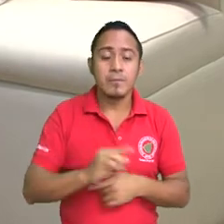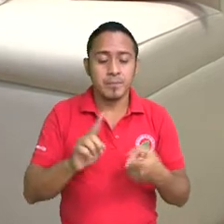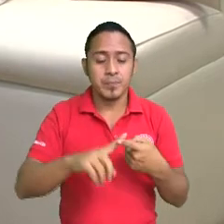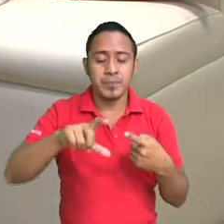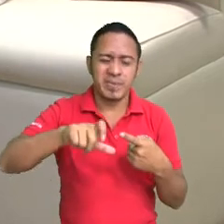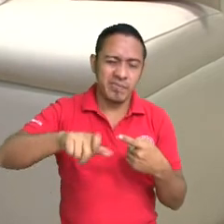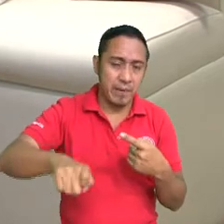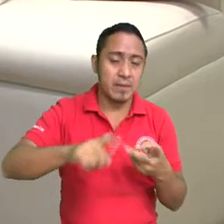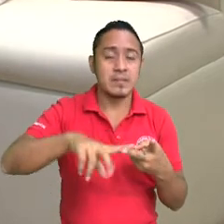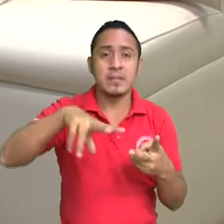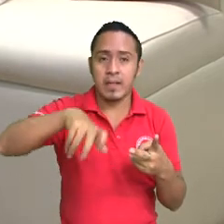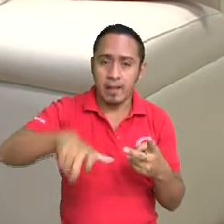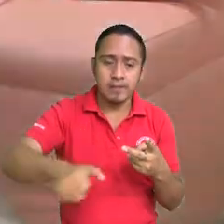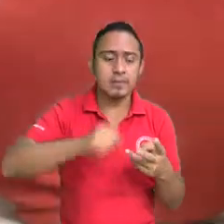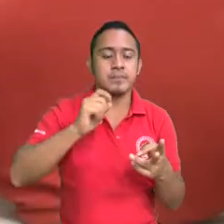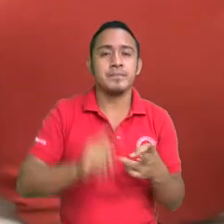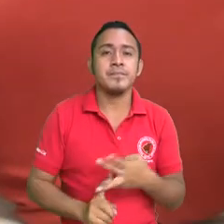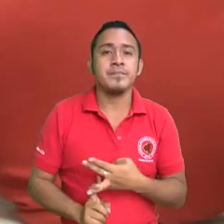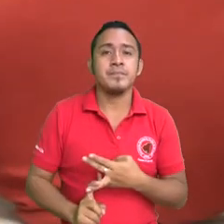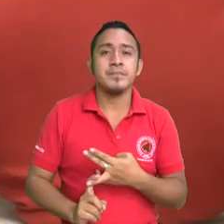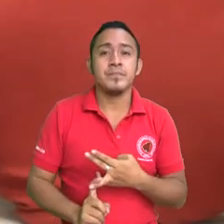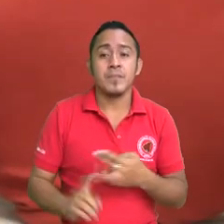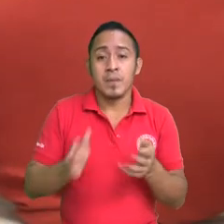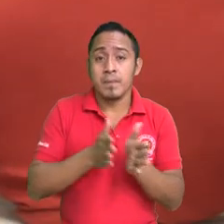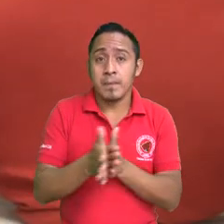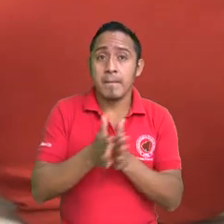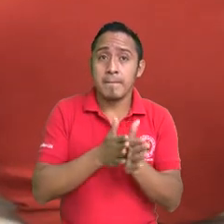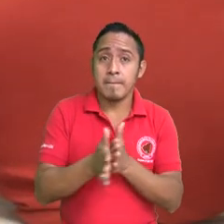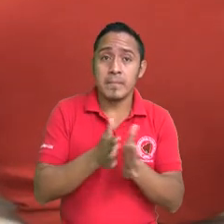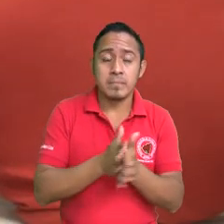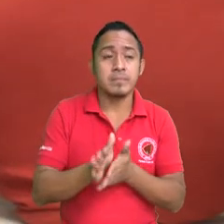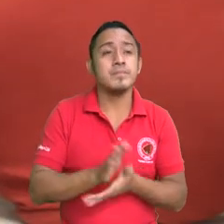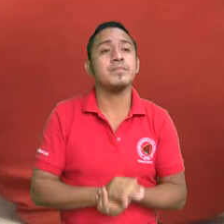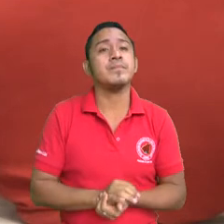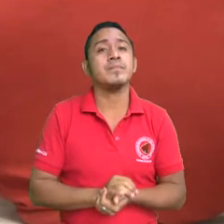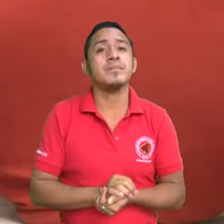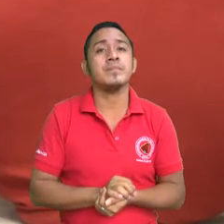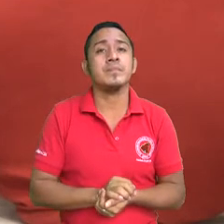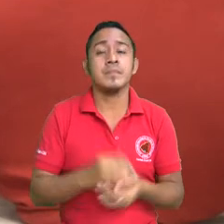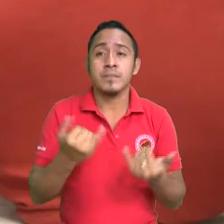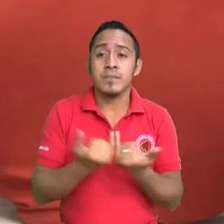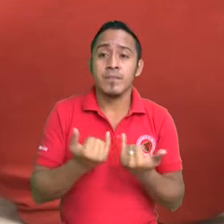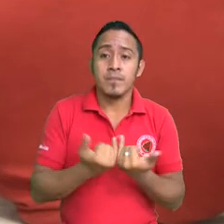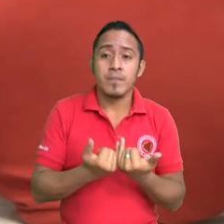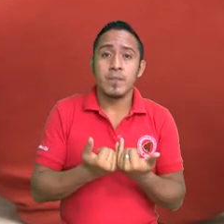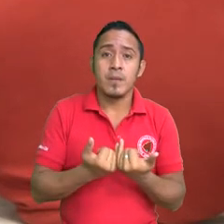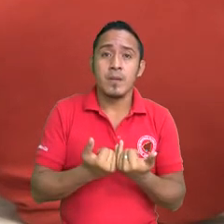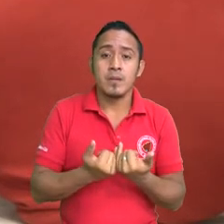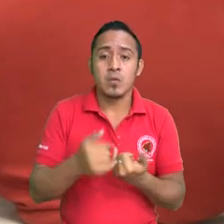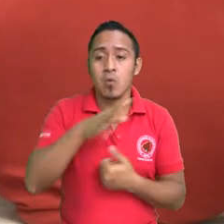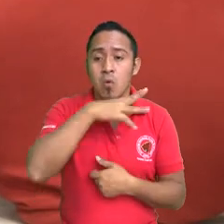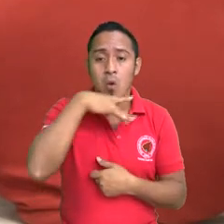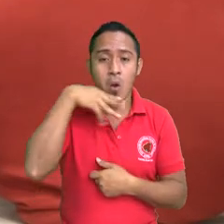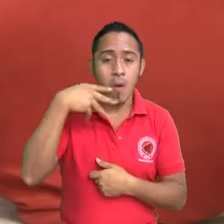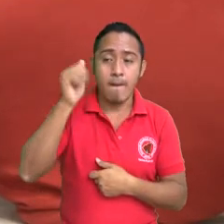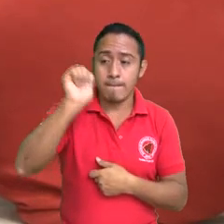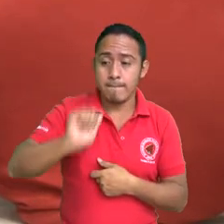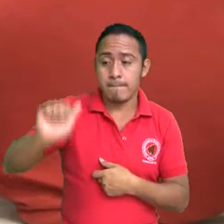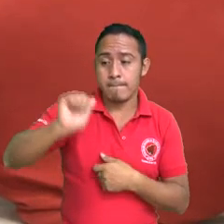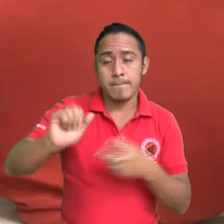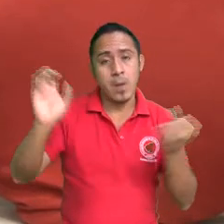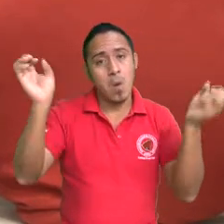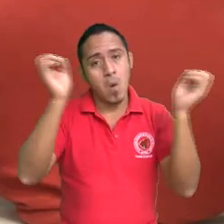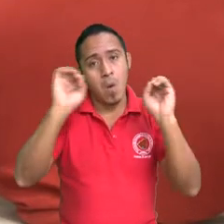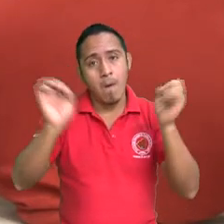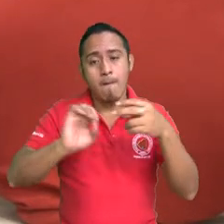limón, la naranja, son los más comunes que consumimos en fresco. También en toda aquella fruta que tenga color amarillo o verde.